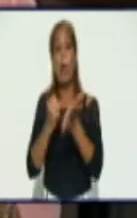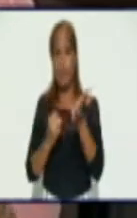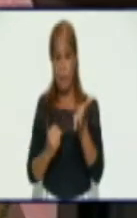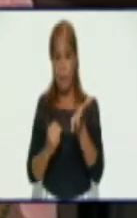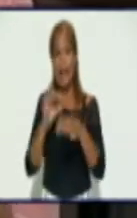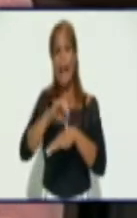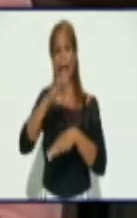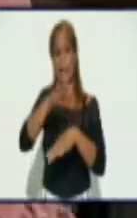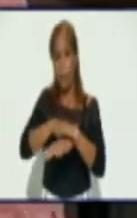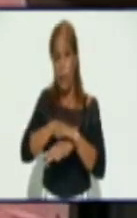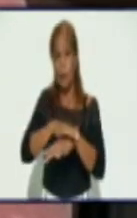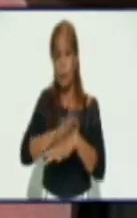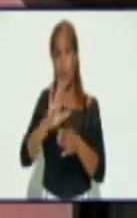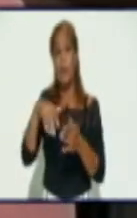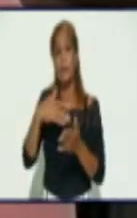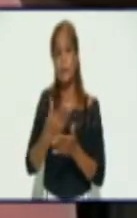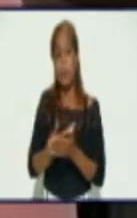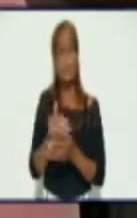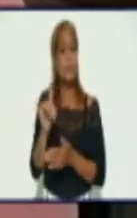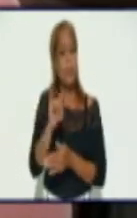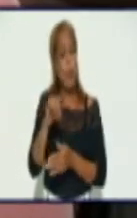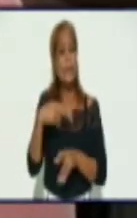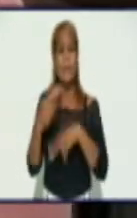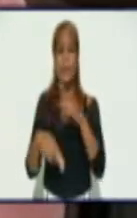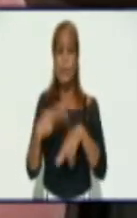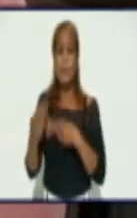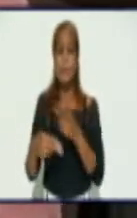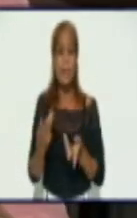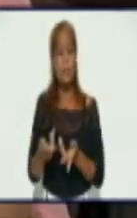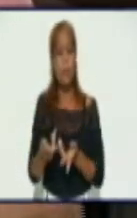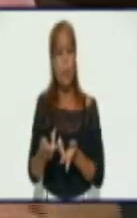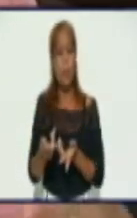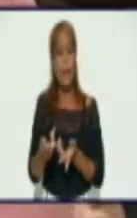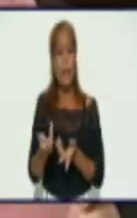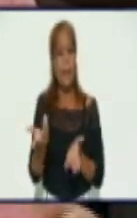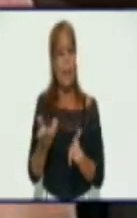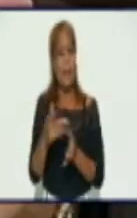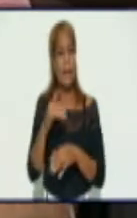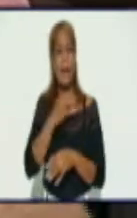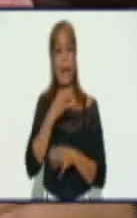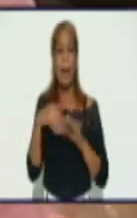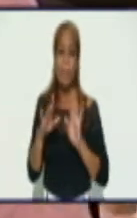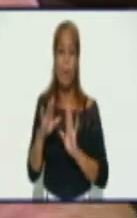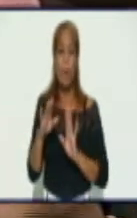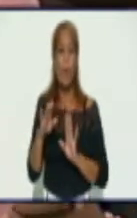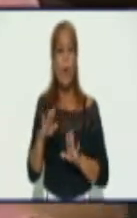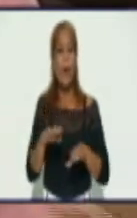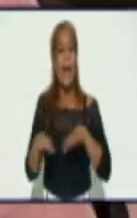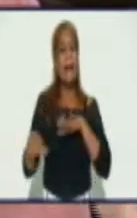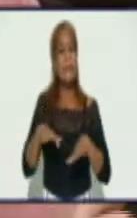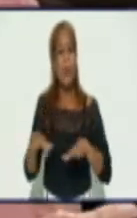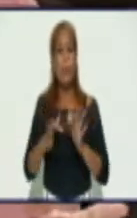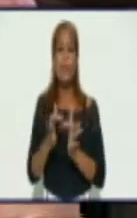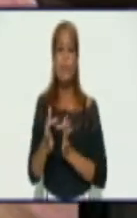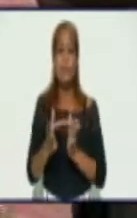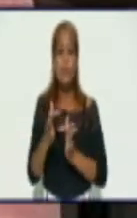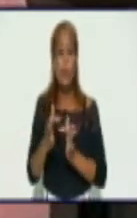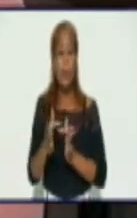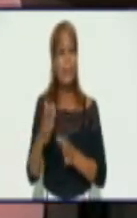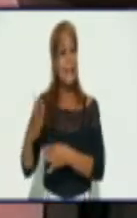estado haciendo nuestros ajustes también en cuanto al sistema para garantizar que cada paciente en sus diferentes